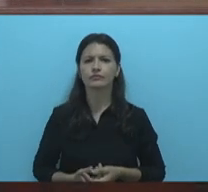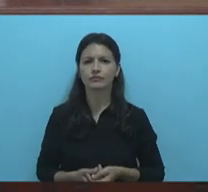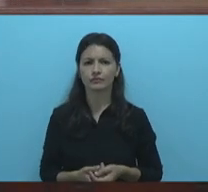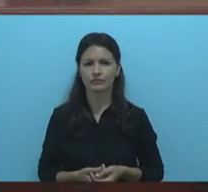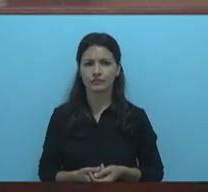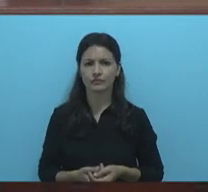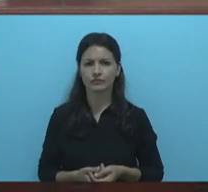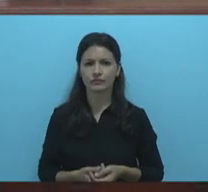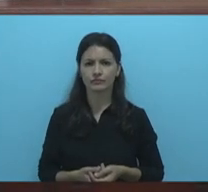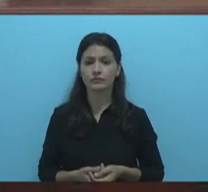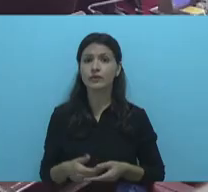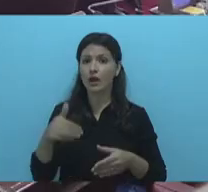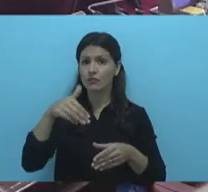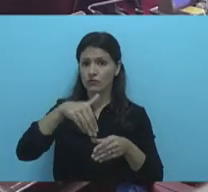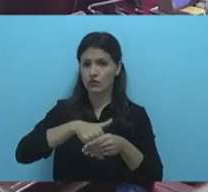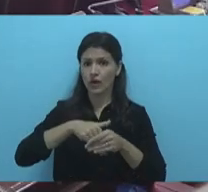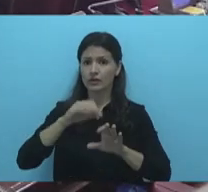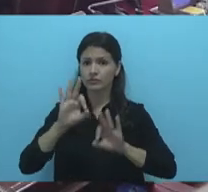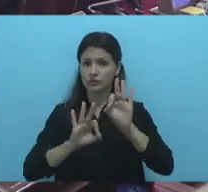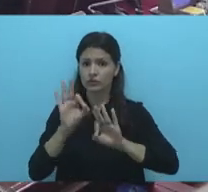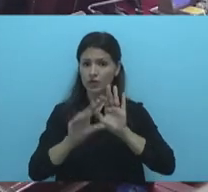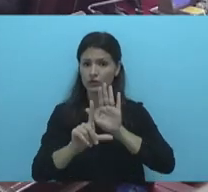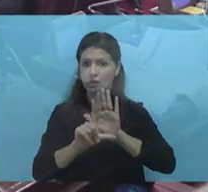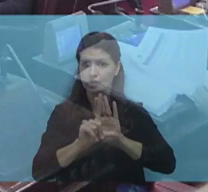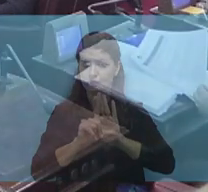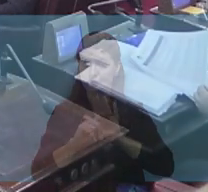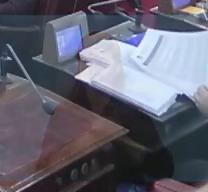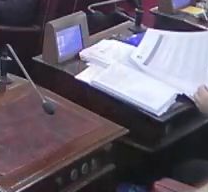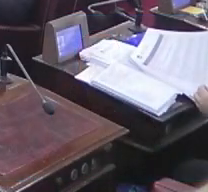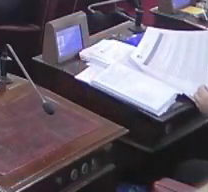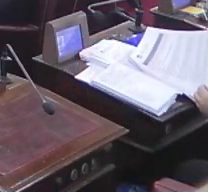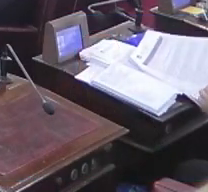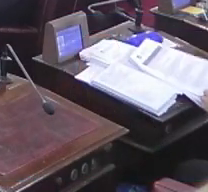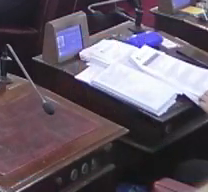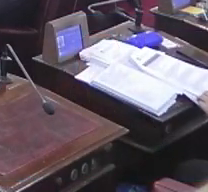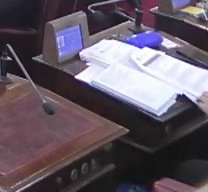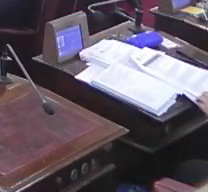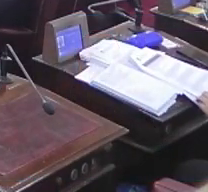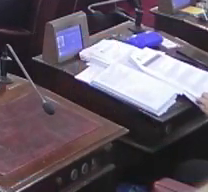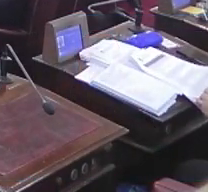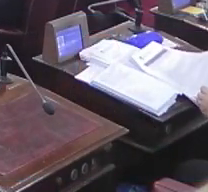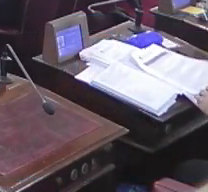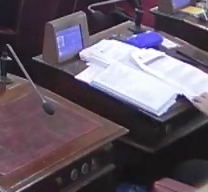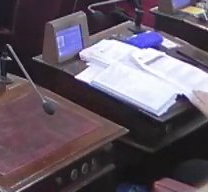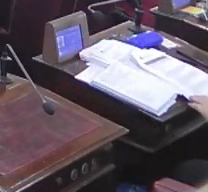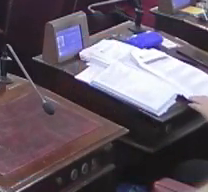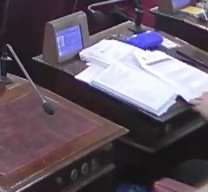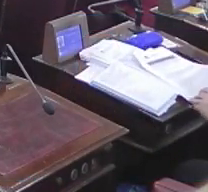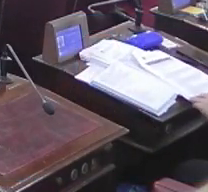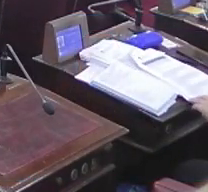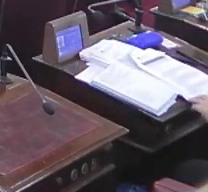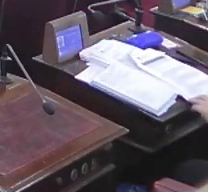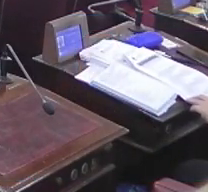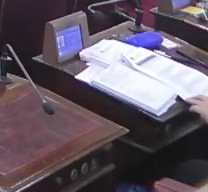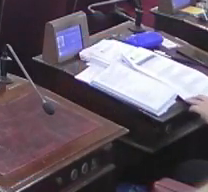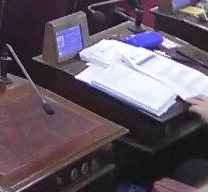aprobado. En consideración ahora el dictamen de la Comisión de Asuntos Constitucionales y Legislación General. Se vota el